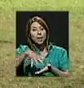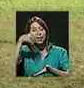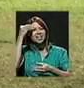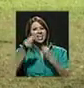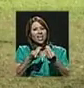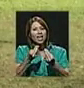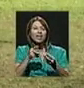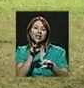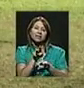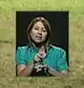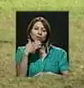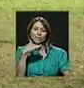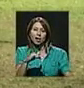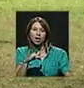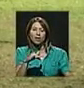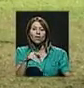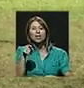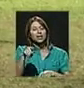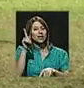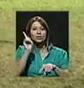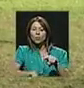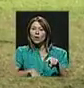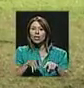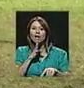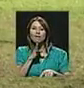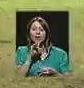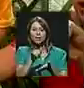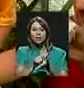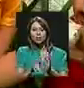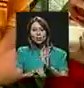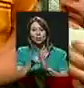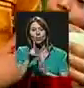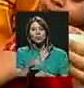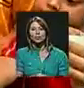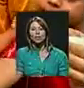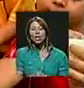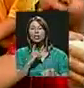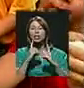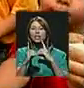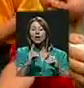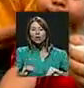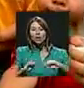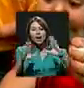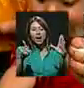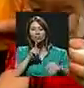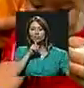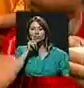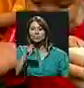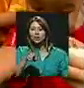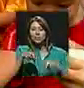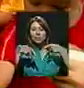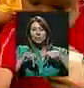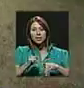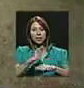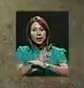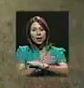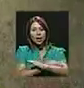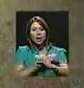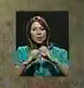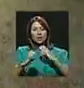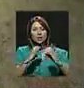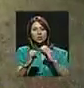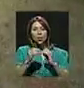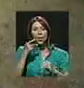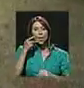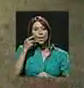la sexualidad es mala y que no se puede desarrollar. Tener un diálogo claro y sincero permite mejorar la comunicación entre padre